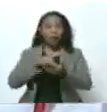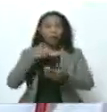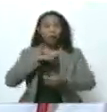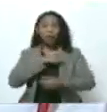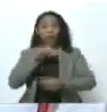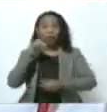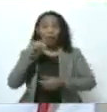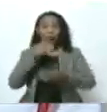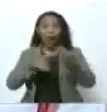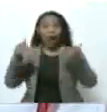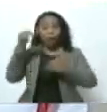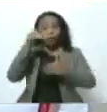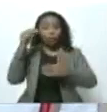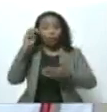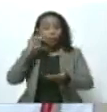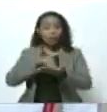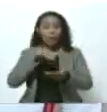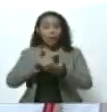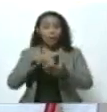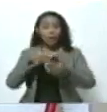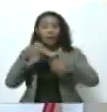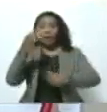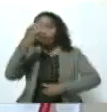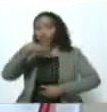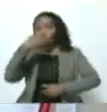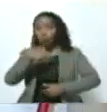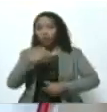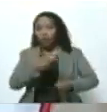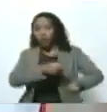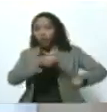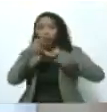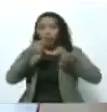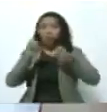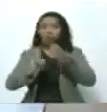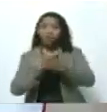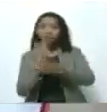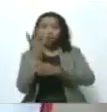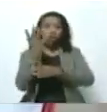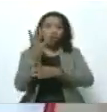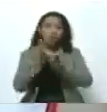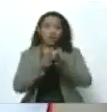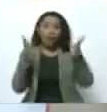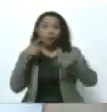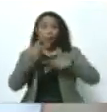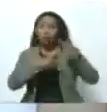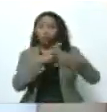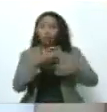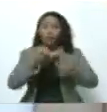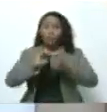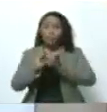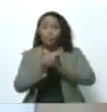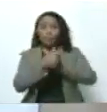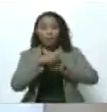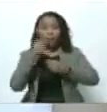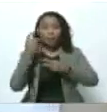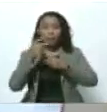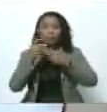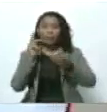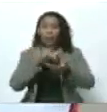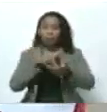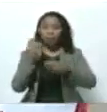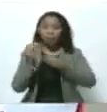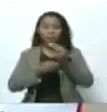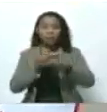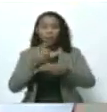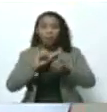Altos Mirandino ha sido un gran productor de frutas y hortalizas y exportador de flores. Un gran productor de papa. Cuando llegamos no se estaba produciendo papa